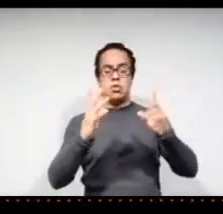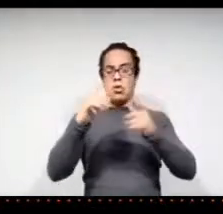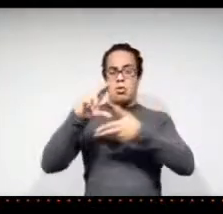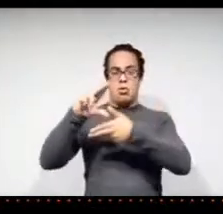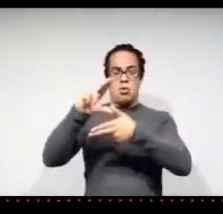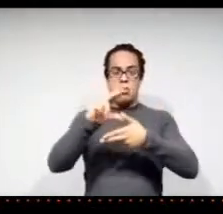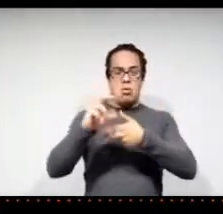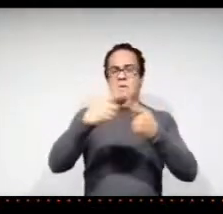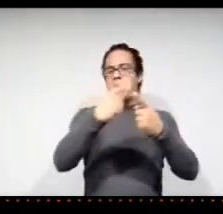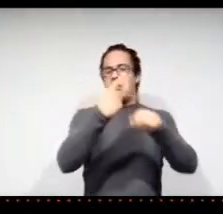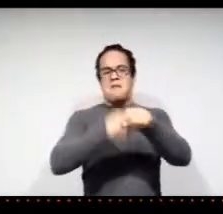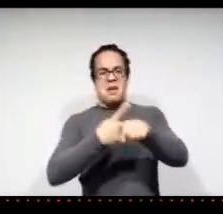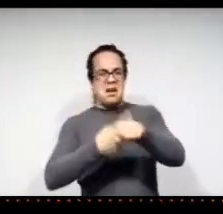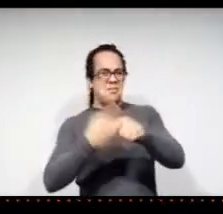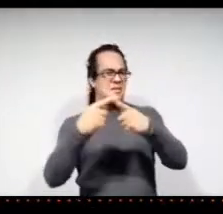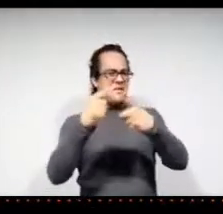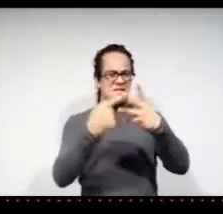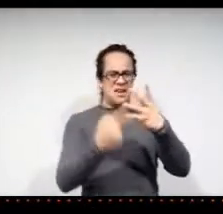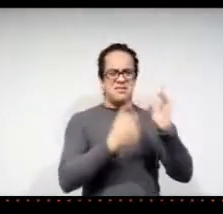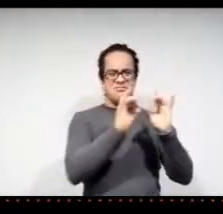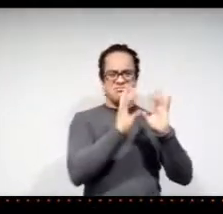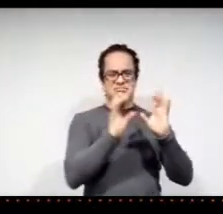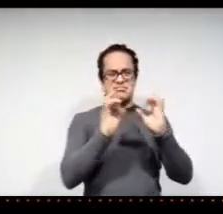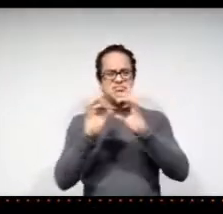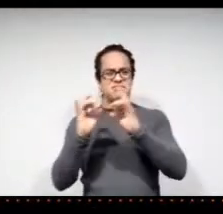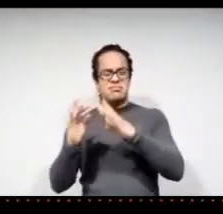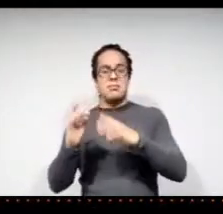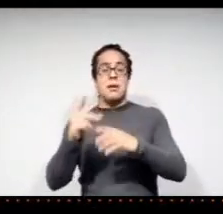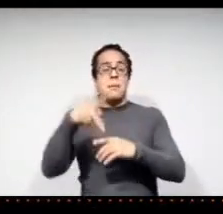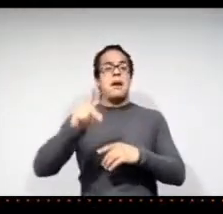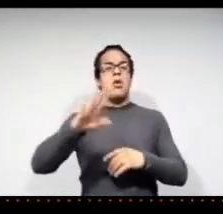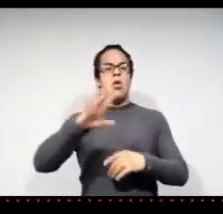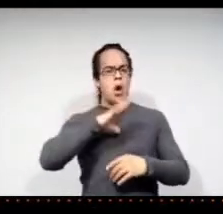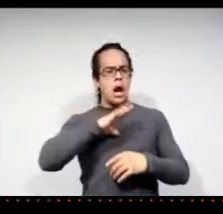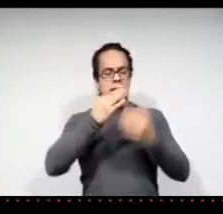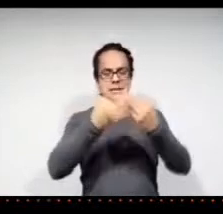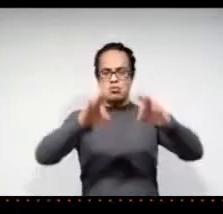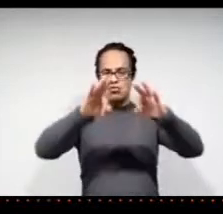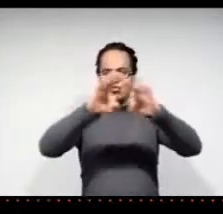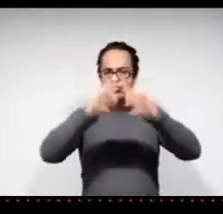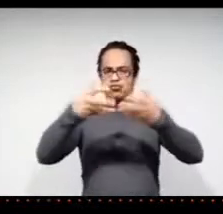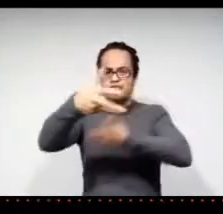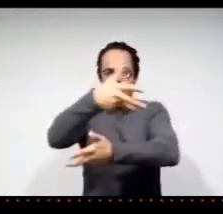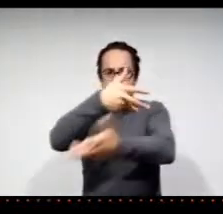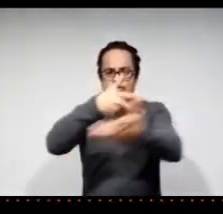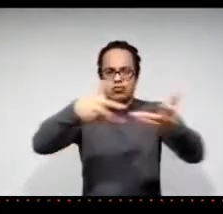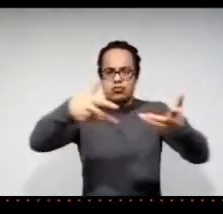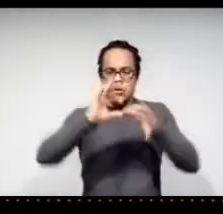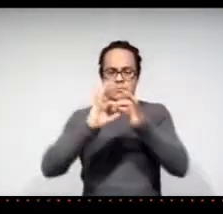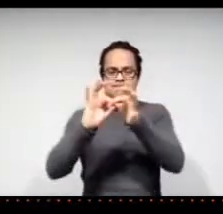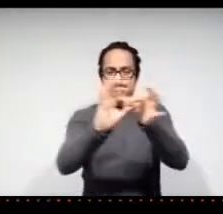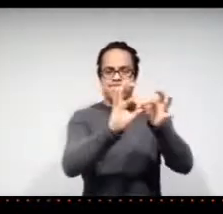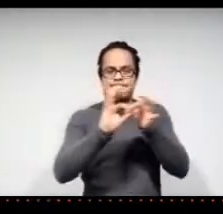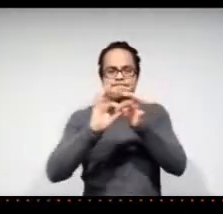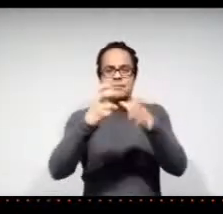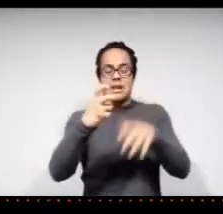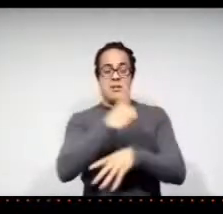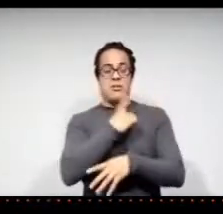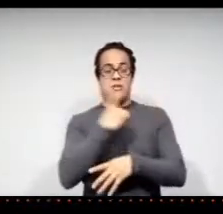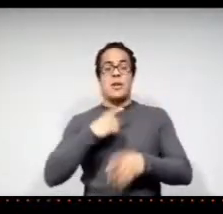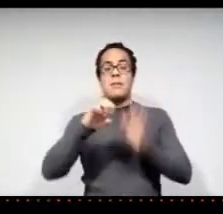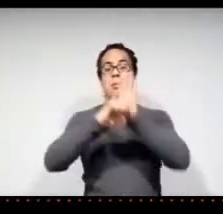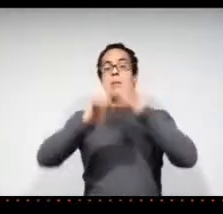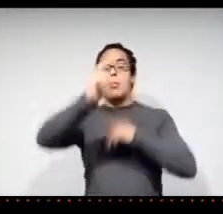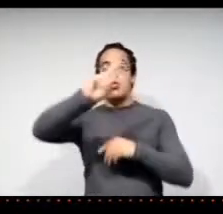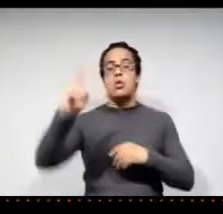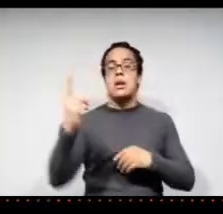o enfermedades, es la colaboración. Creo que nos ha obligado un poco a las universidades